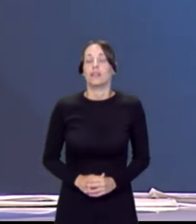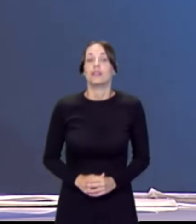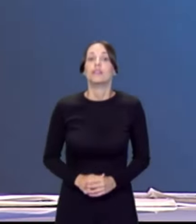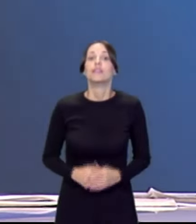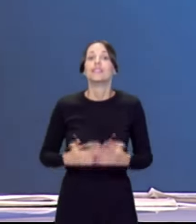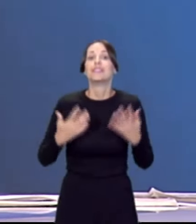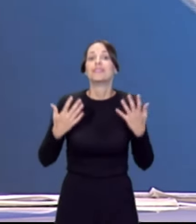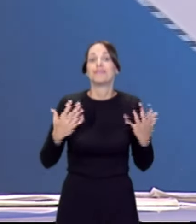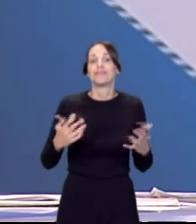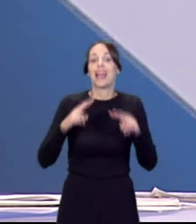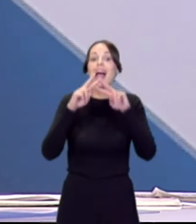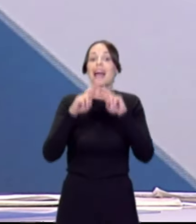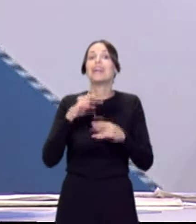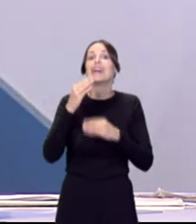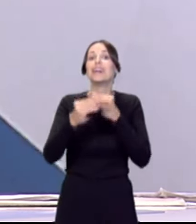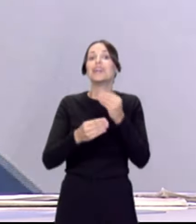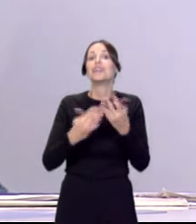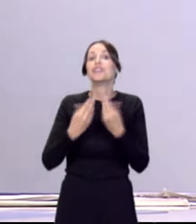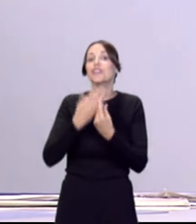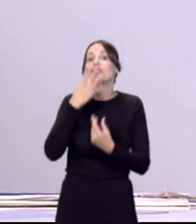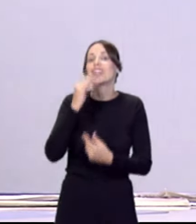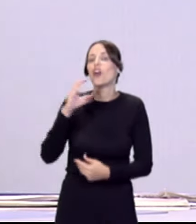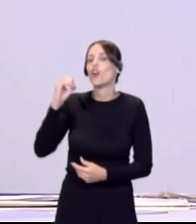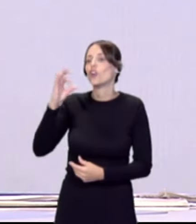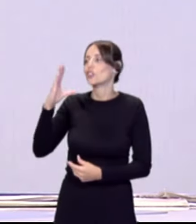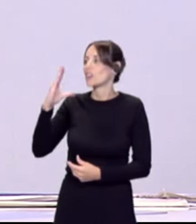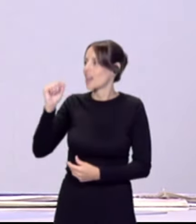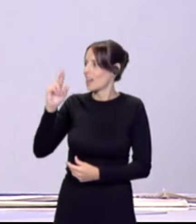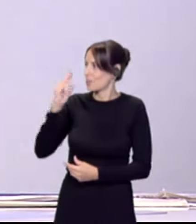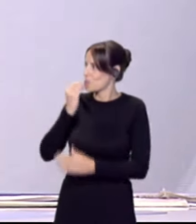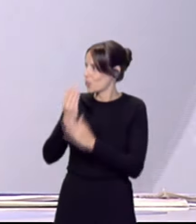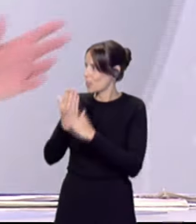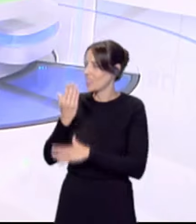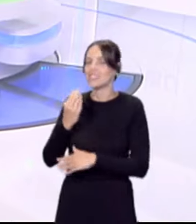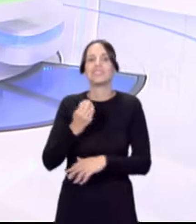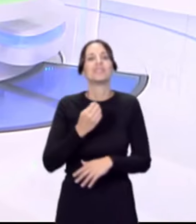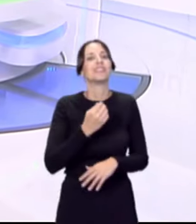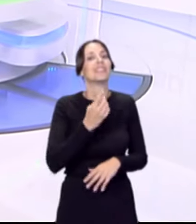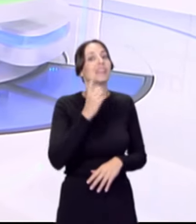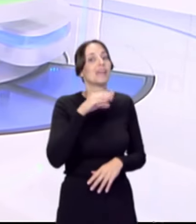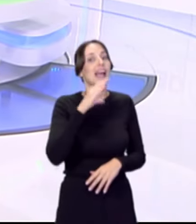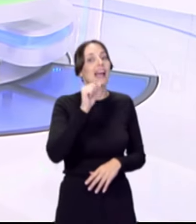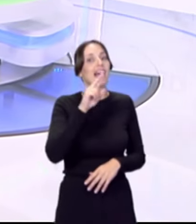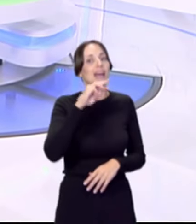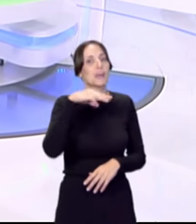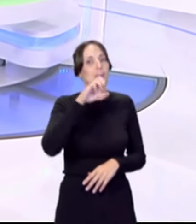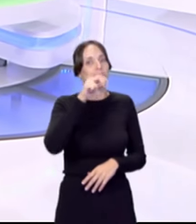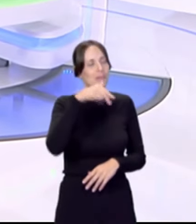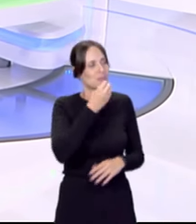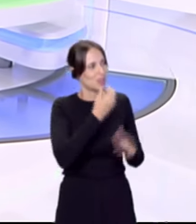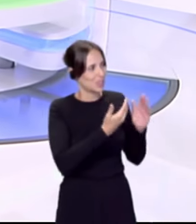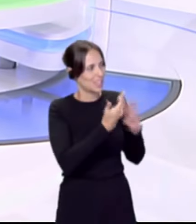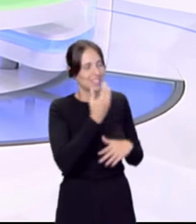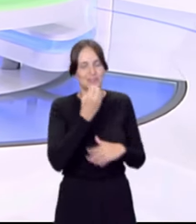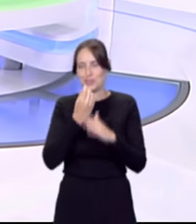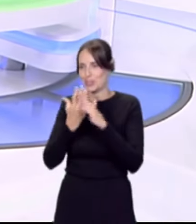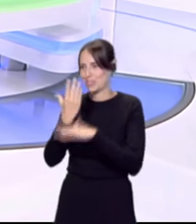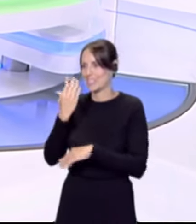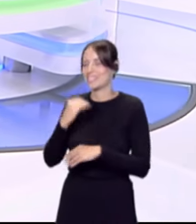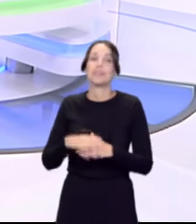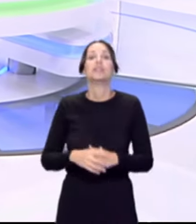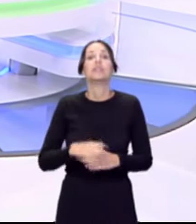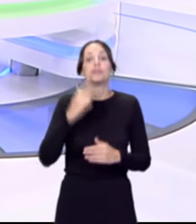Bueno, y el análisis lo vamos a hacer con Óscar Martín. ¿Qué tal? Muy buenos días. Y también buenos días. Con Carmen Vecino. Buenos días. Carmen. Bueno, pues empezamos mirando,